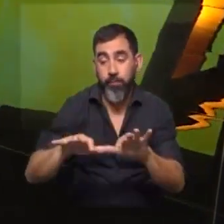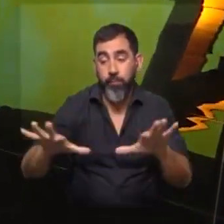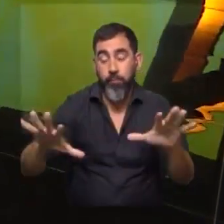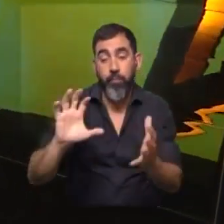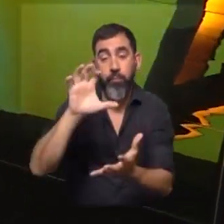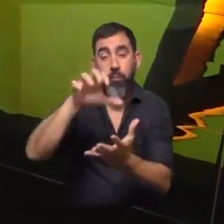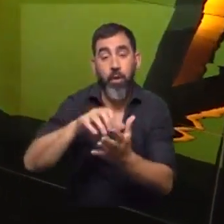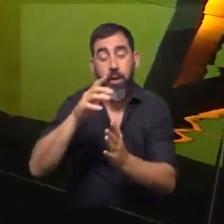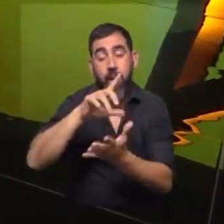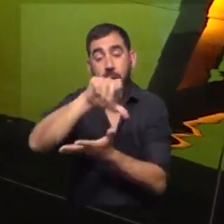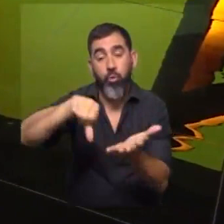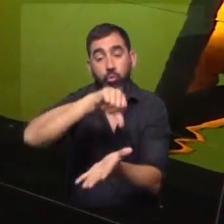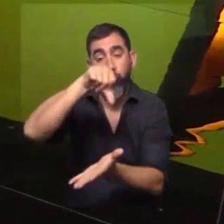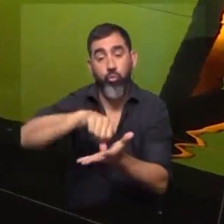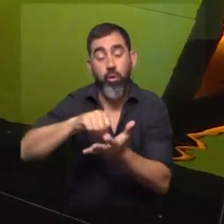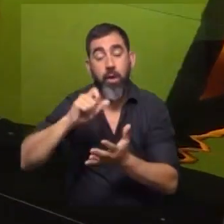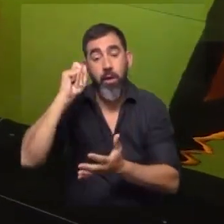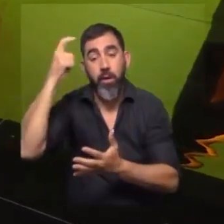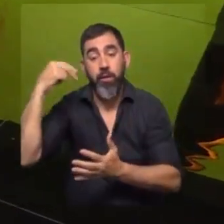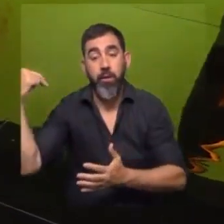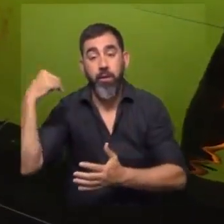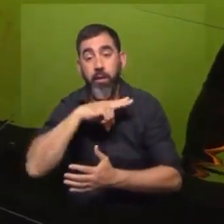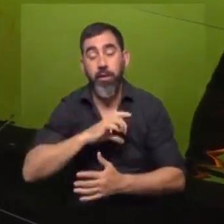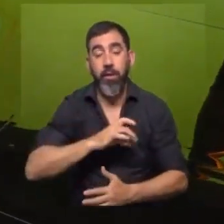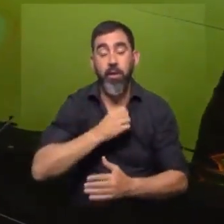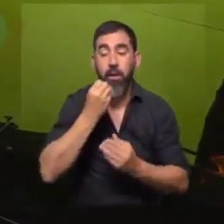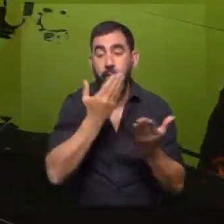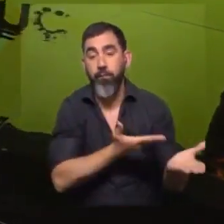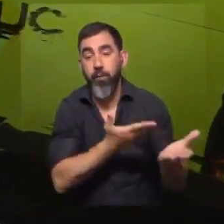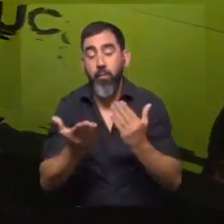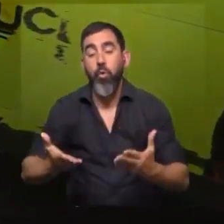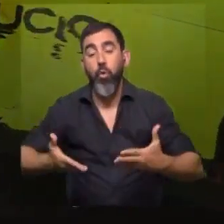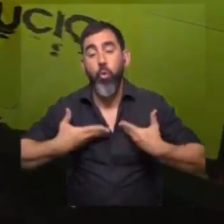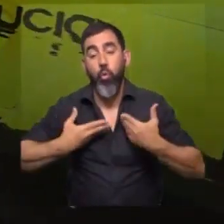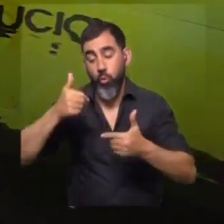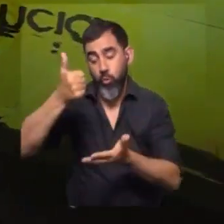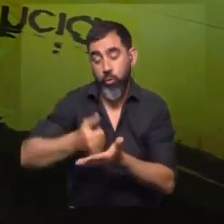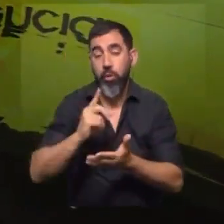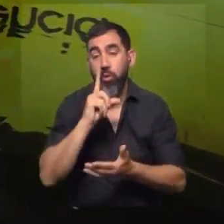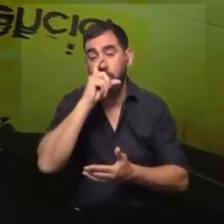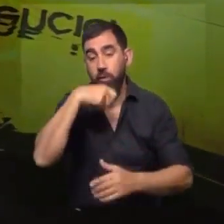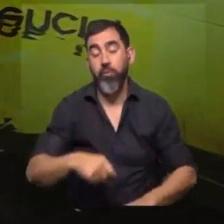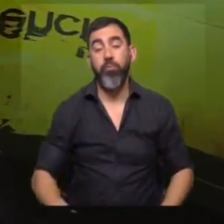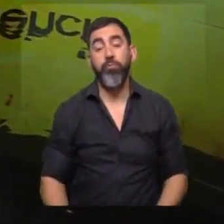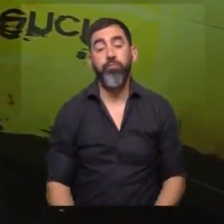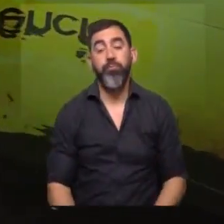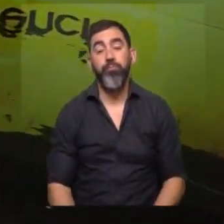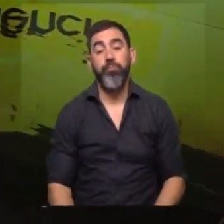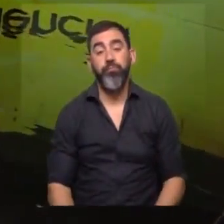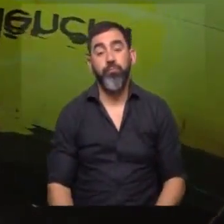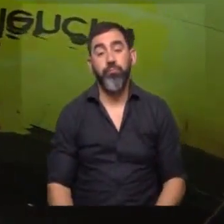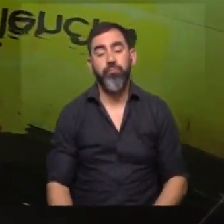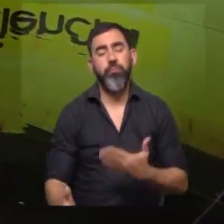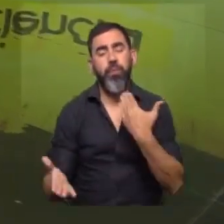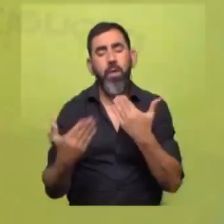Nacional de Inteligencia Artificial de Chile. Bienvenido, Rodrigo. Muchas gracias, muy contento de estar en Montevideo. Bueno, nosotros también, recién lo